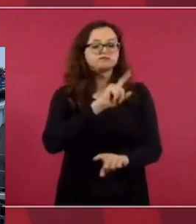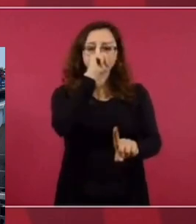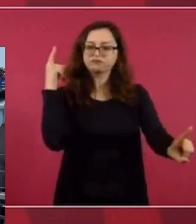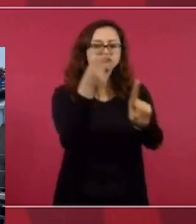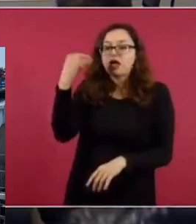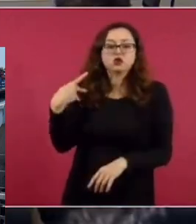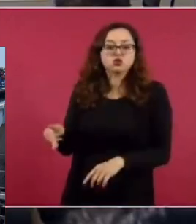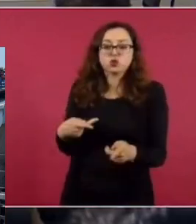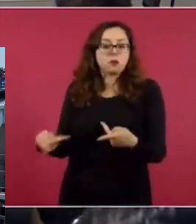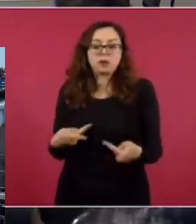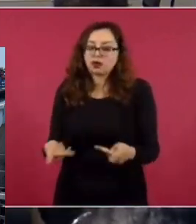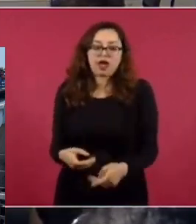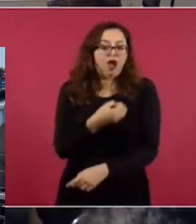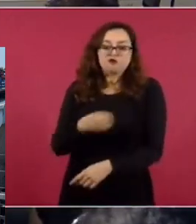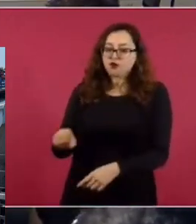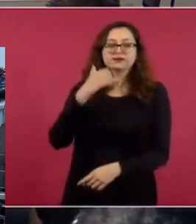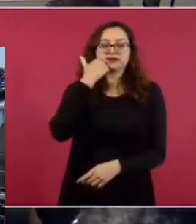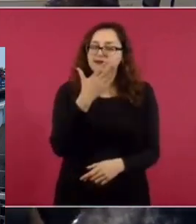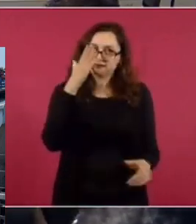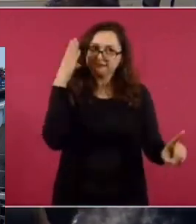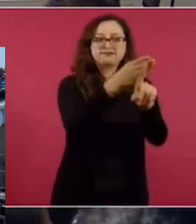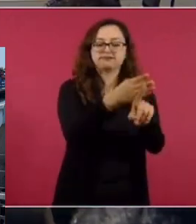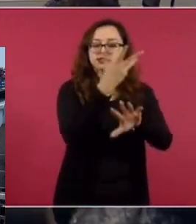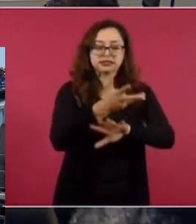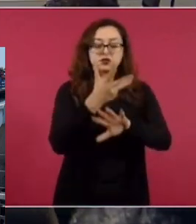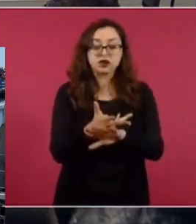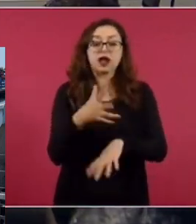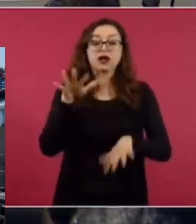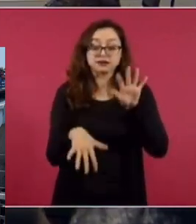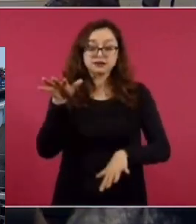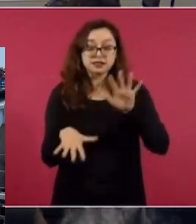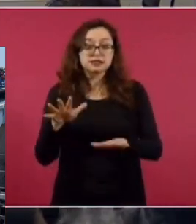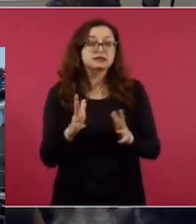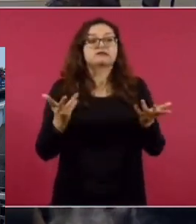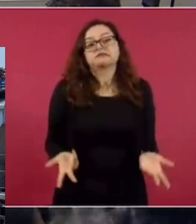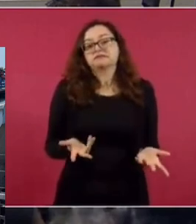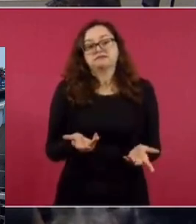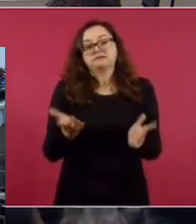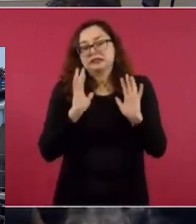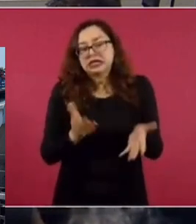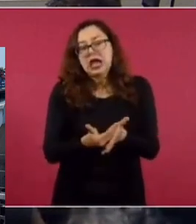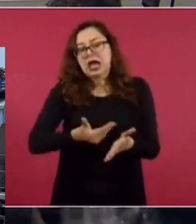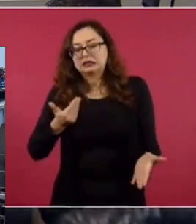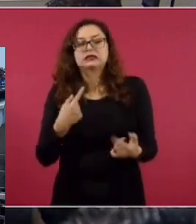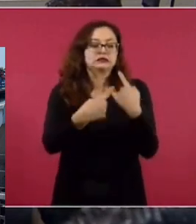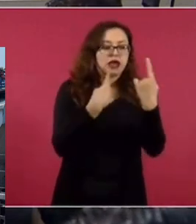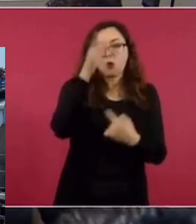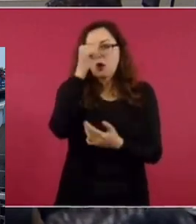plan. Y en algunos casos ya tienen un acuerdo con un traficante de personas.